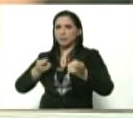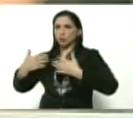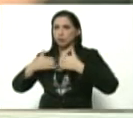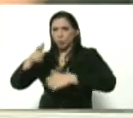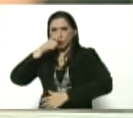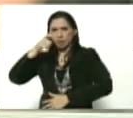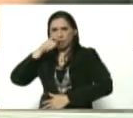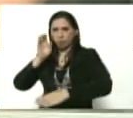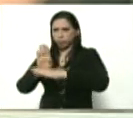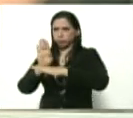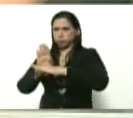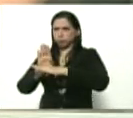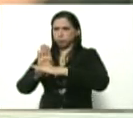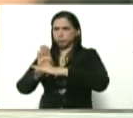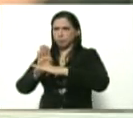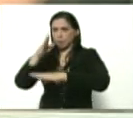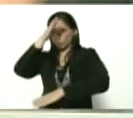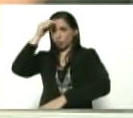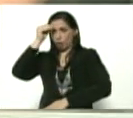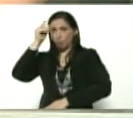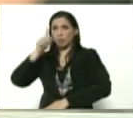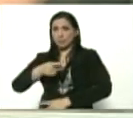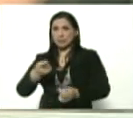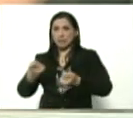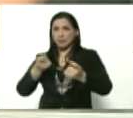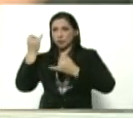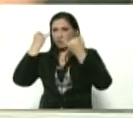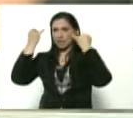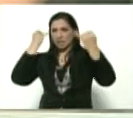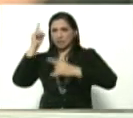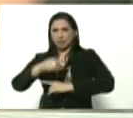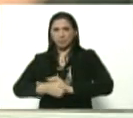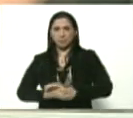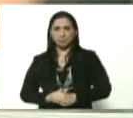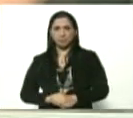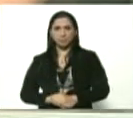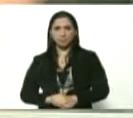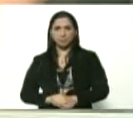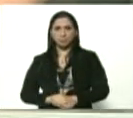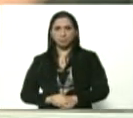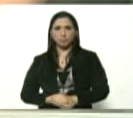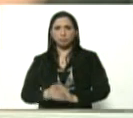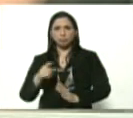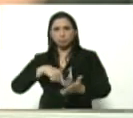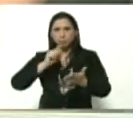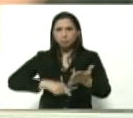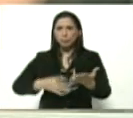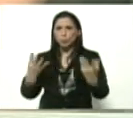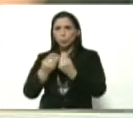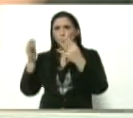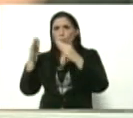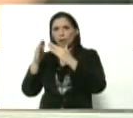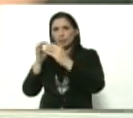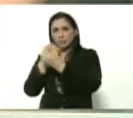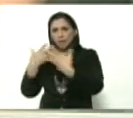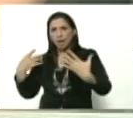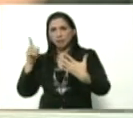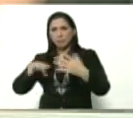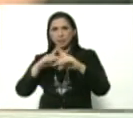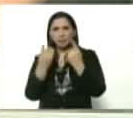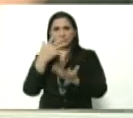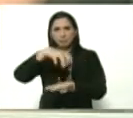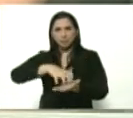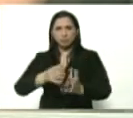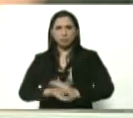seguridad, servicios de inteligencia, en contrato con la Casa Blanca y el Departamento de Estado.